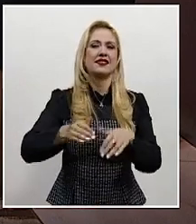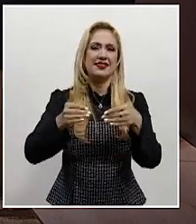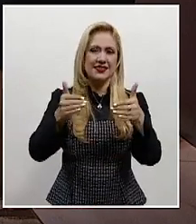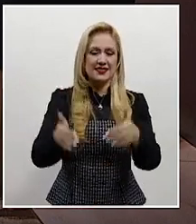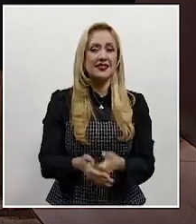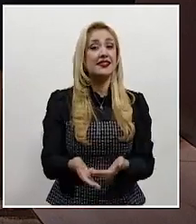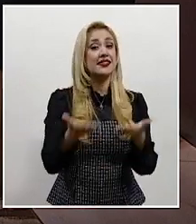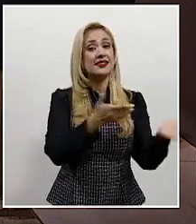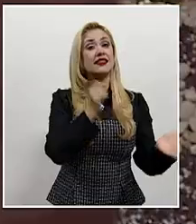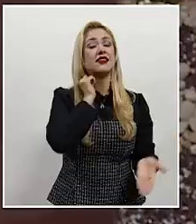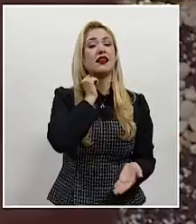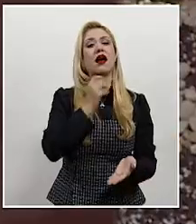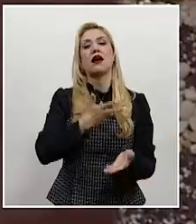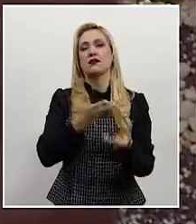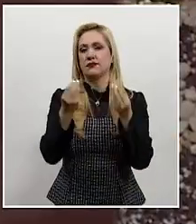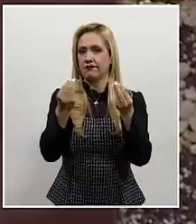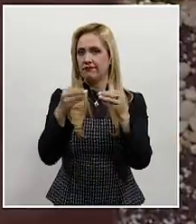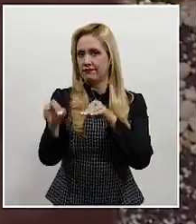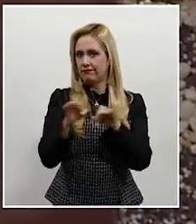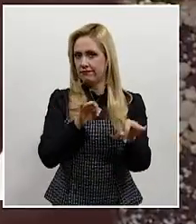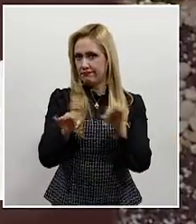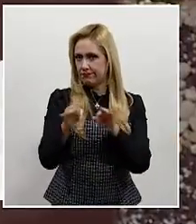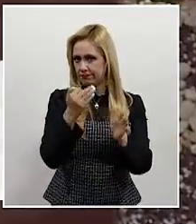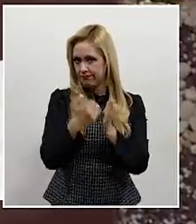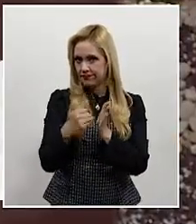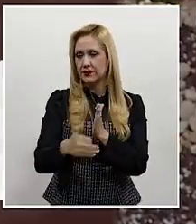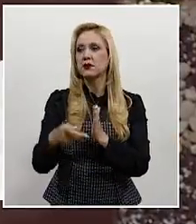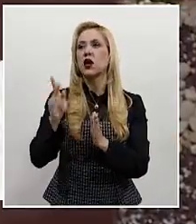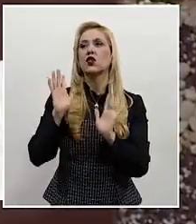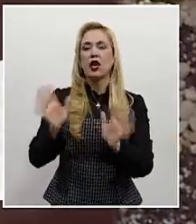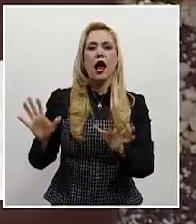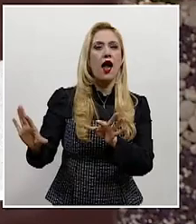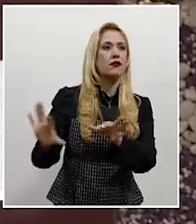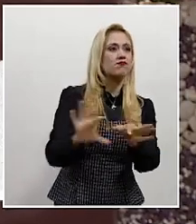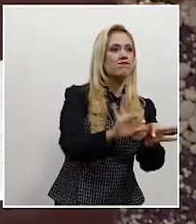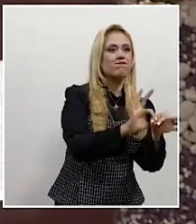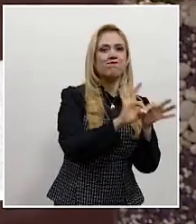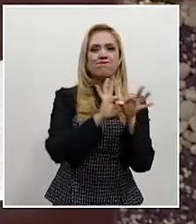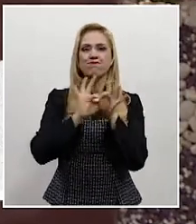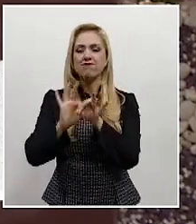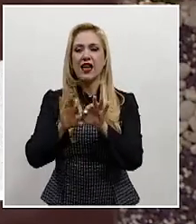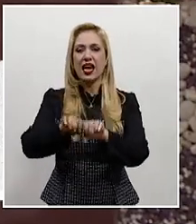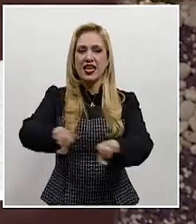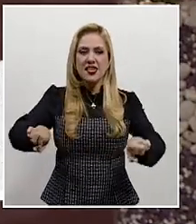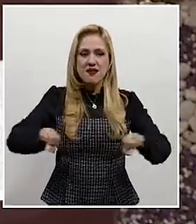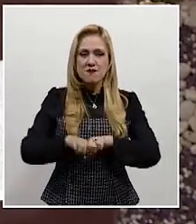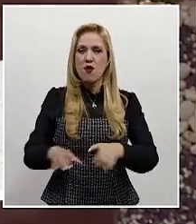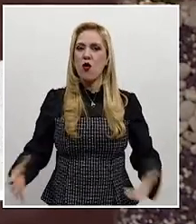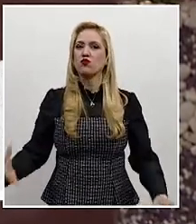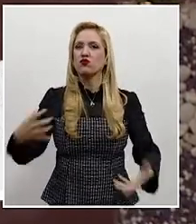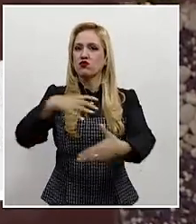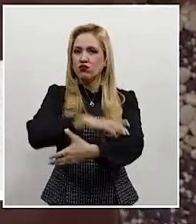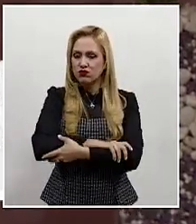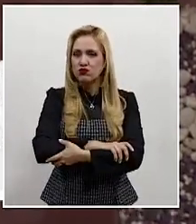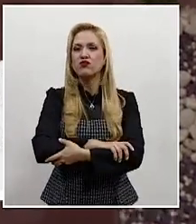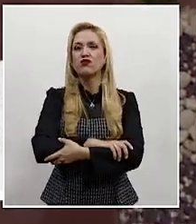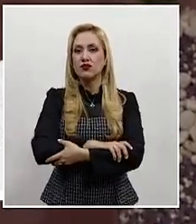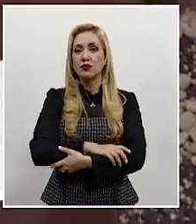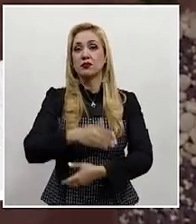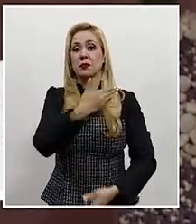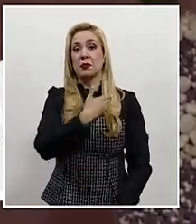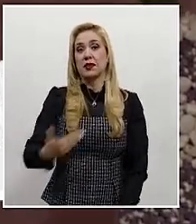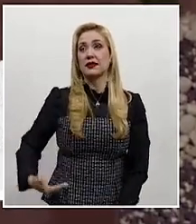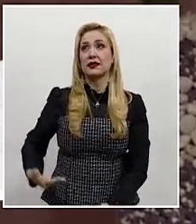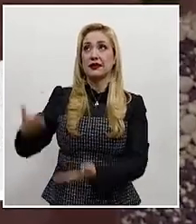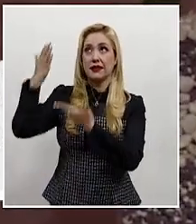alguna, tenemos mucho trabajo y lo más importante es que estamos coordinados. Somos un gran equipo que estamos trabajando en conjunto. Esto viene desde el